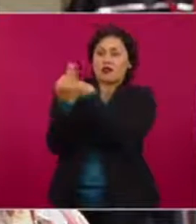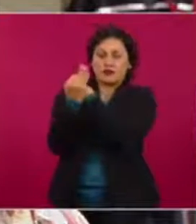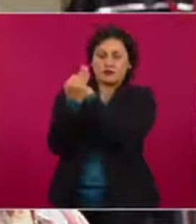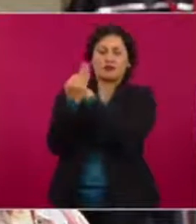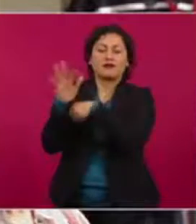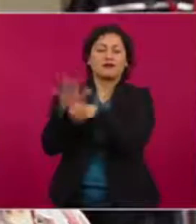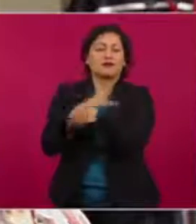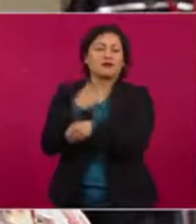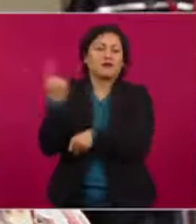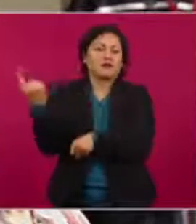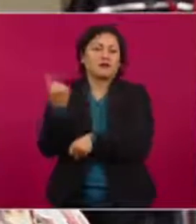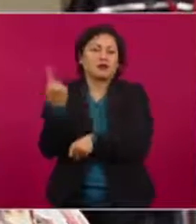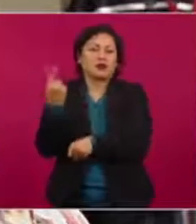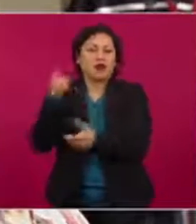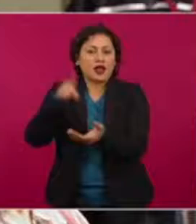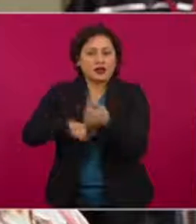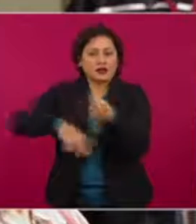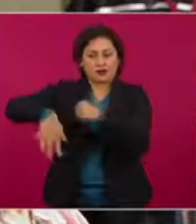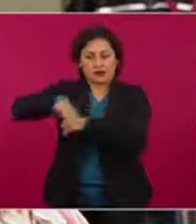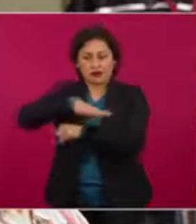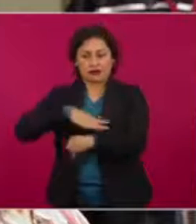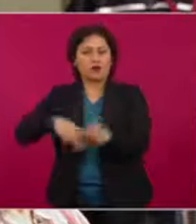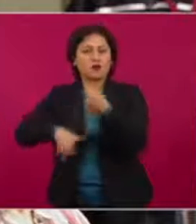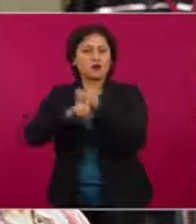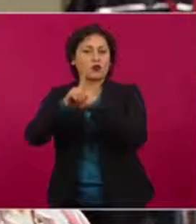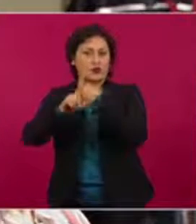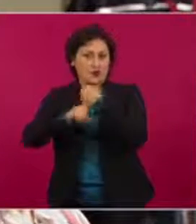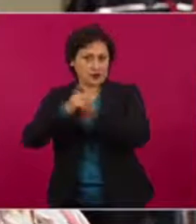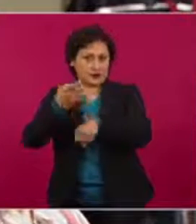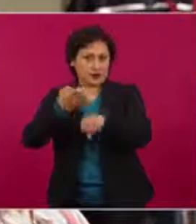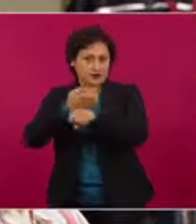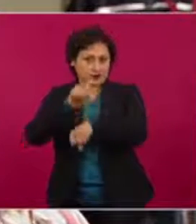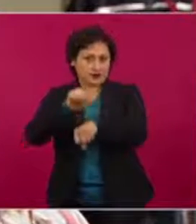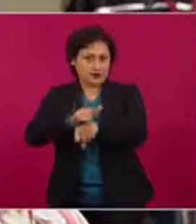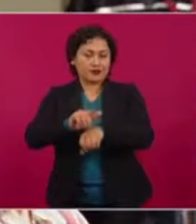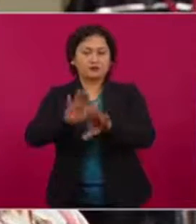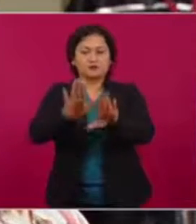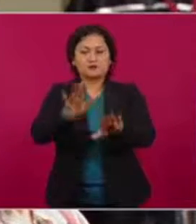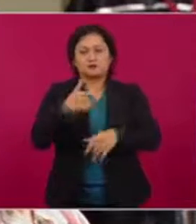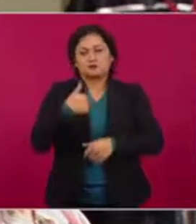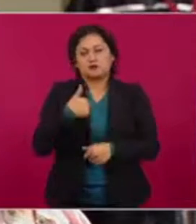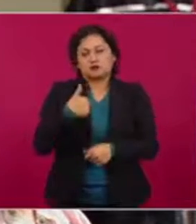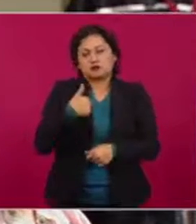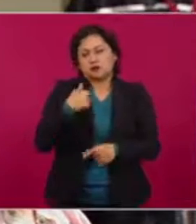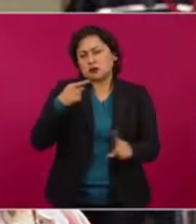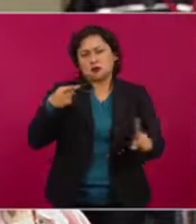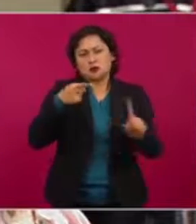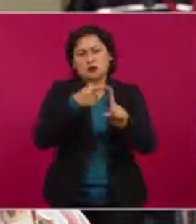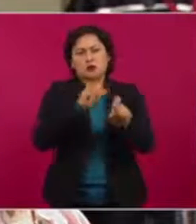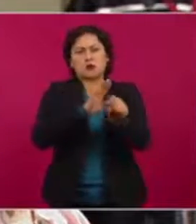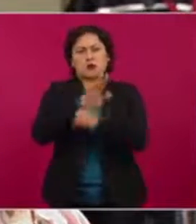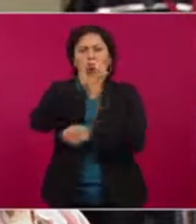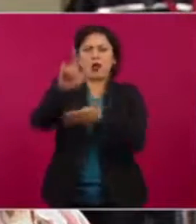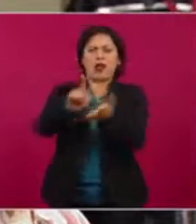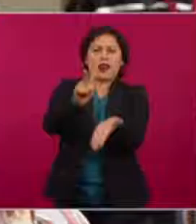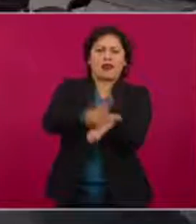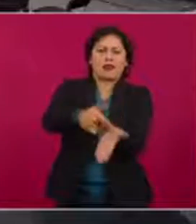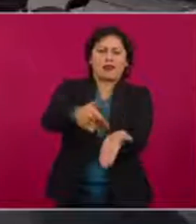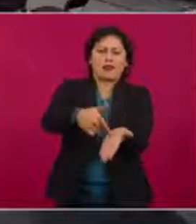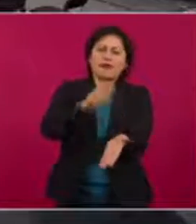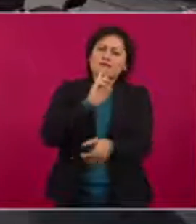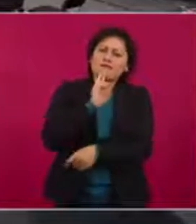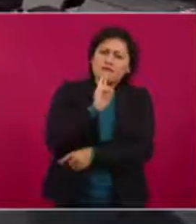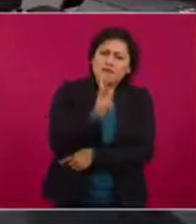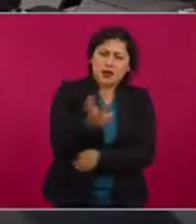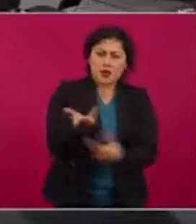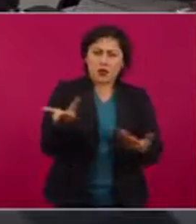que estaban teniendo en Oaxaca. Y mi pregunta va en el sentido de querer hacer una ley mejor, ¿no? Sí. De querer impulsar una mejor